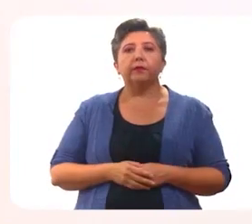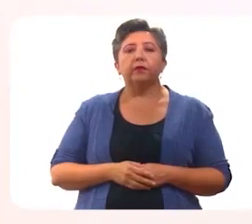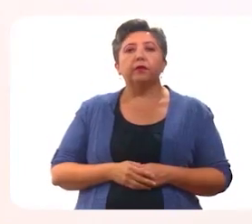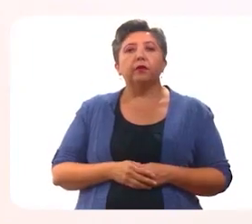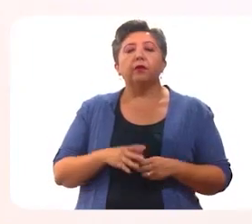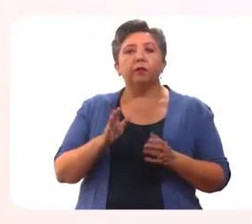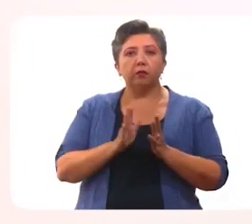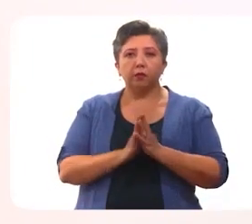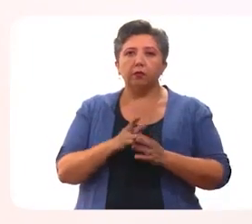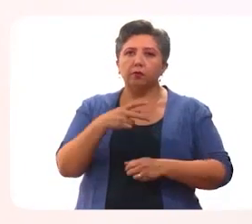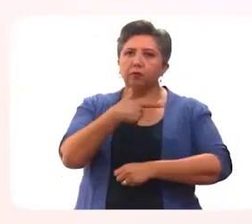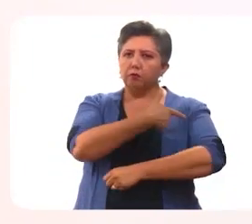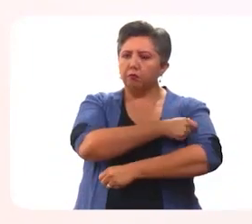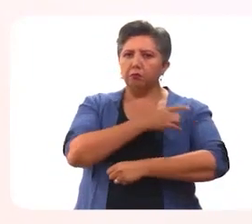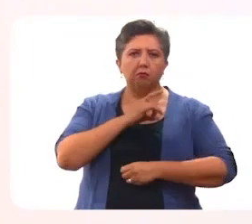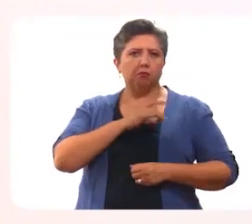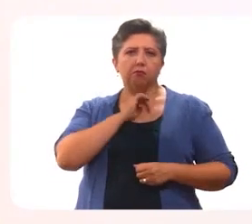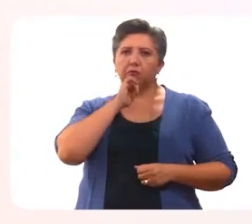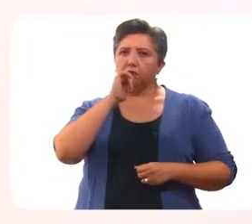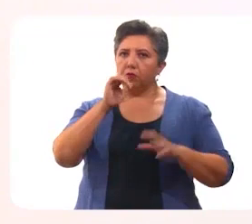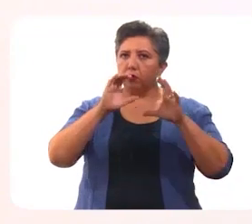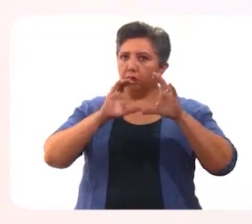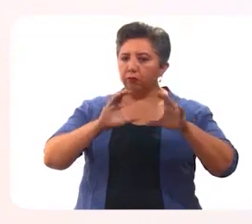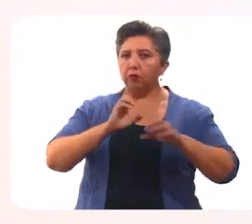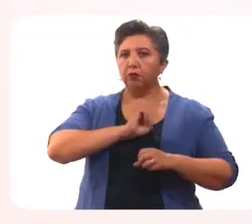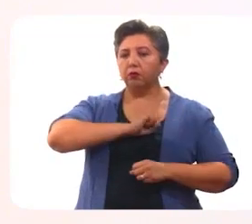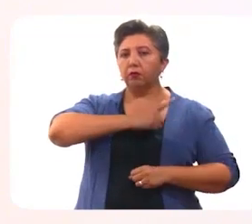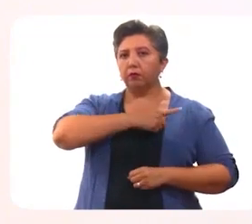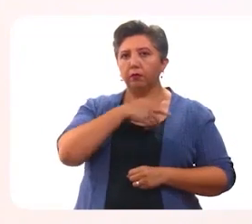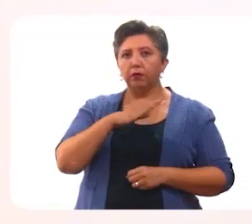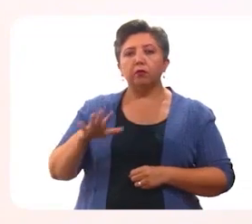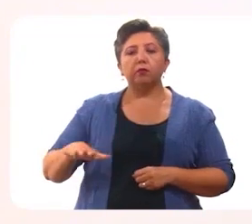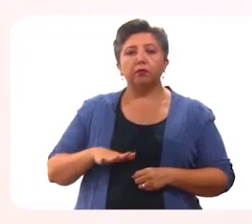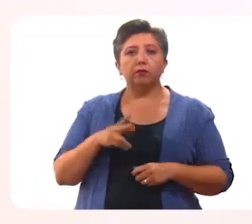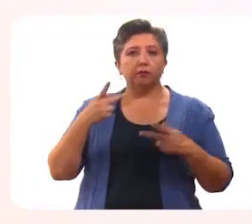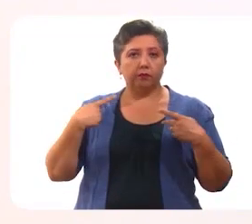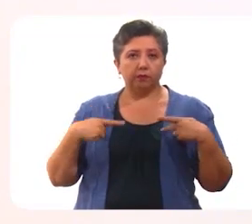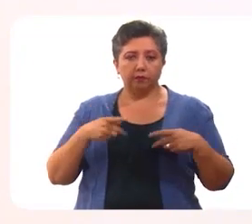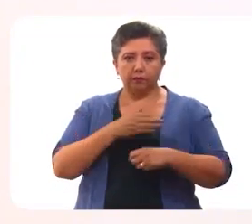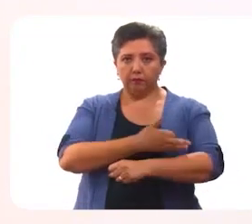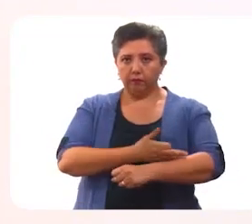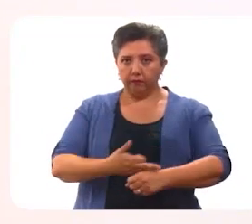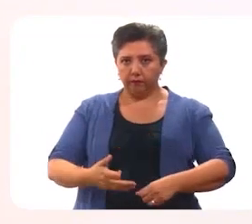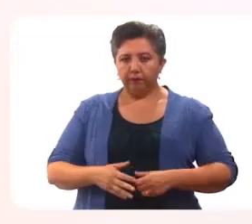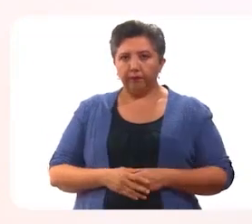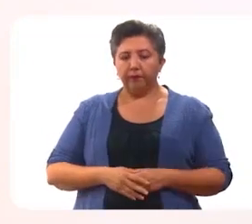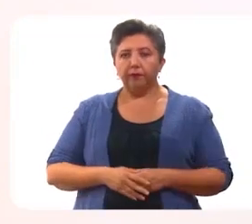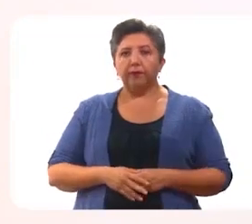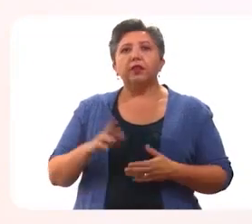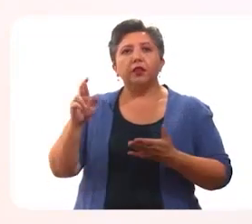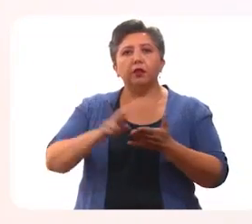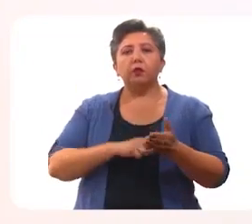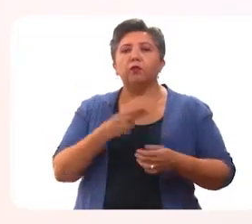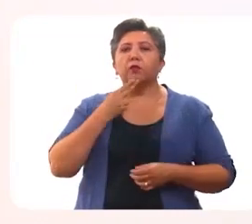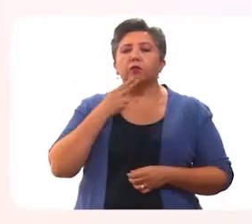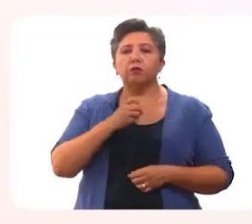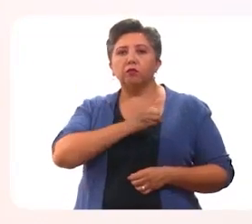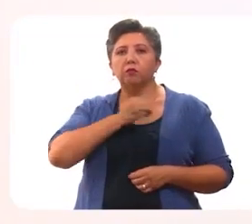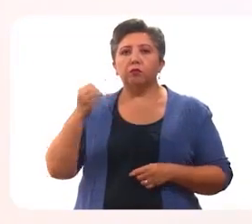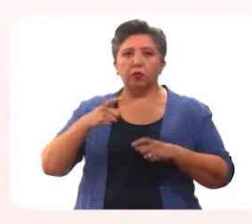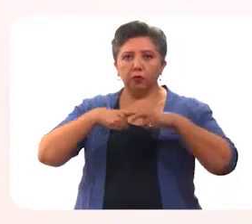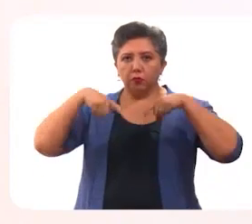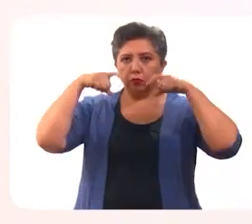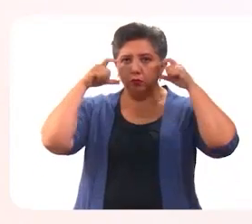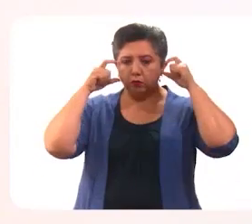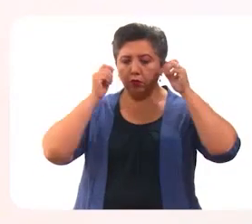Los invitamos a vacunarse sin temor para proteger nuestra salud y la de nuestras familias. Se reitera el uso obligatorio de